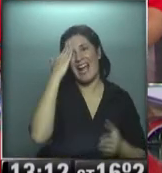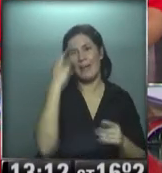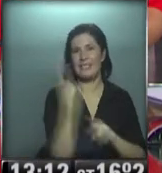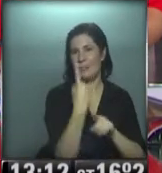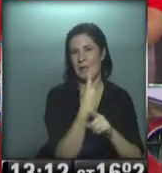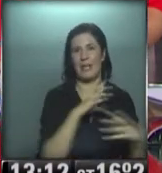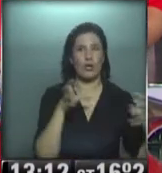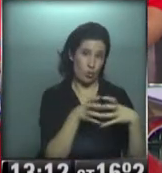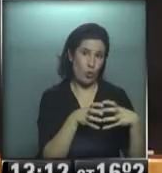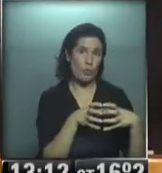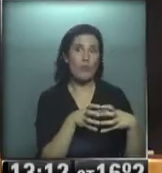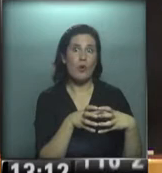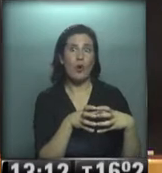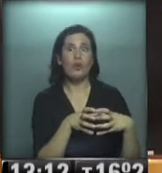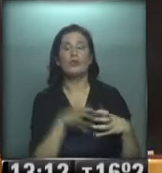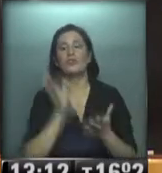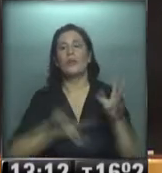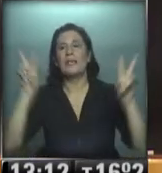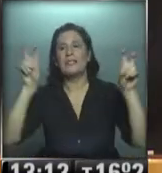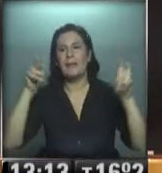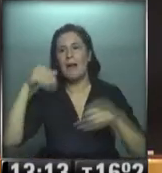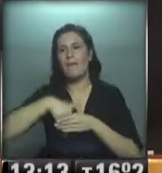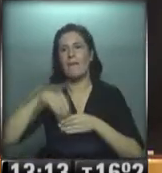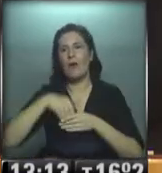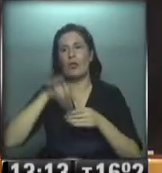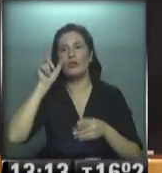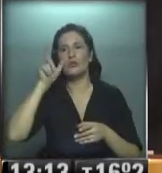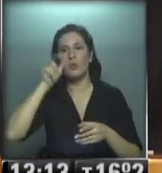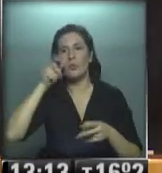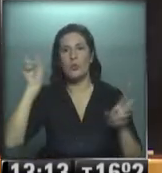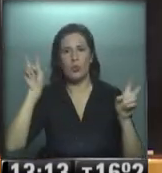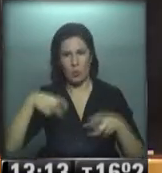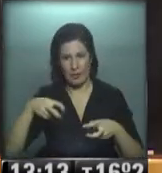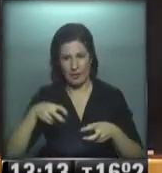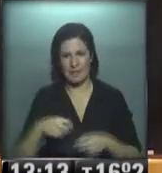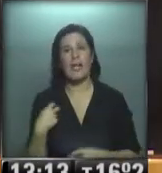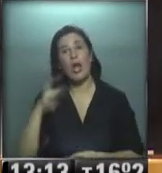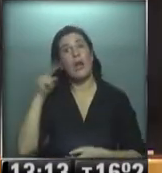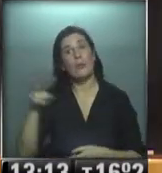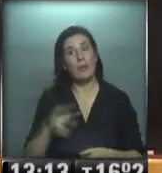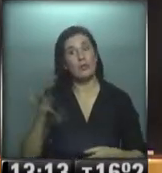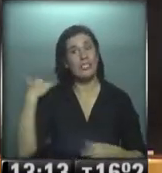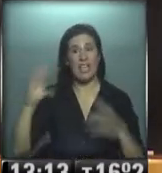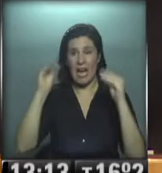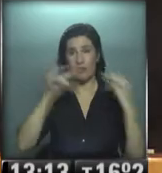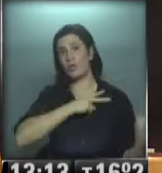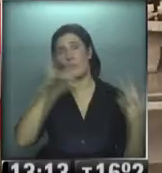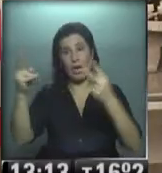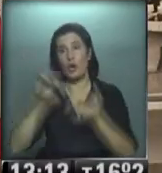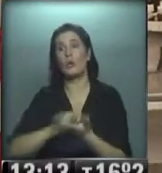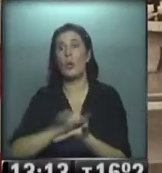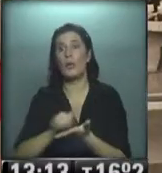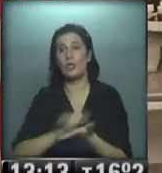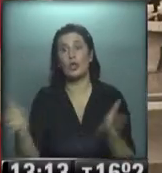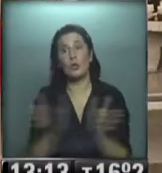kiciloff por el tema de los fondos buitres que como estamos viendo en pantalla viajó anoche a la ciudad de nueva york junto a